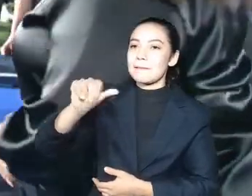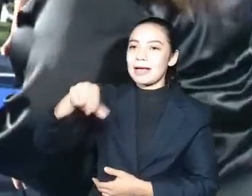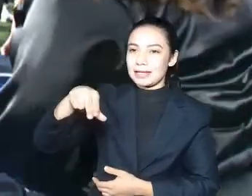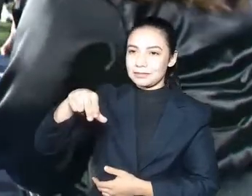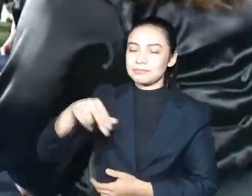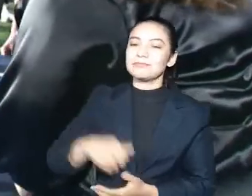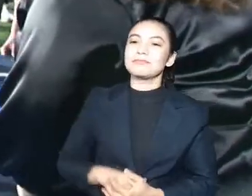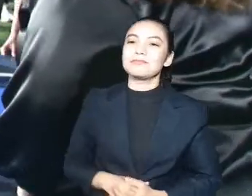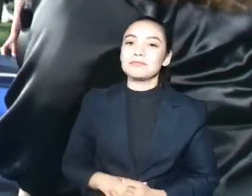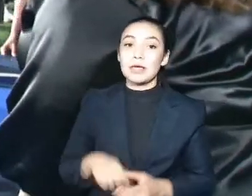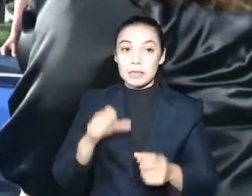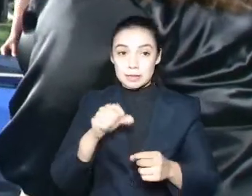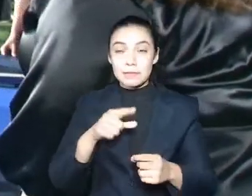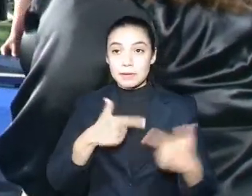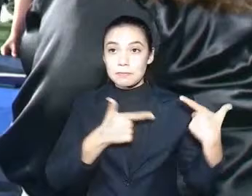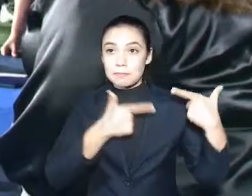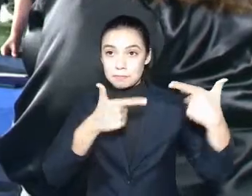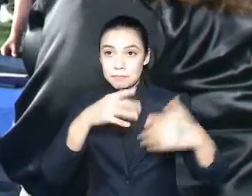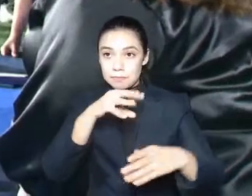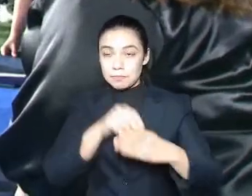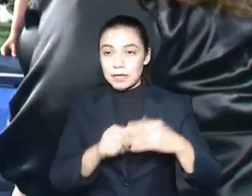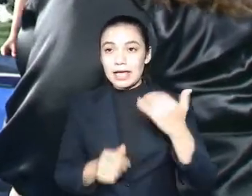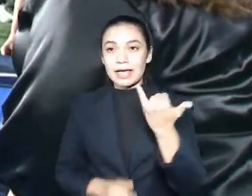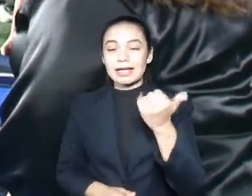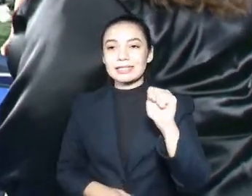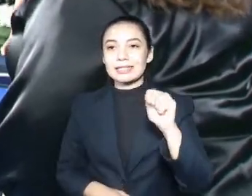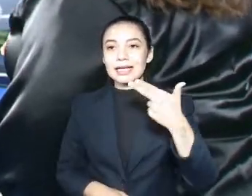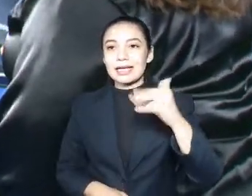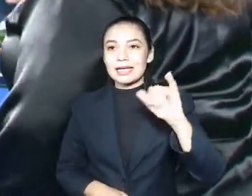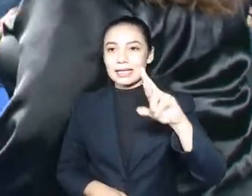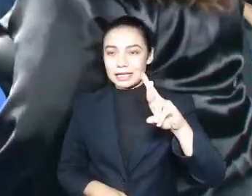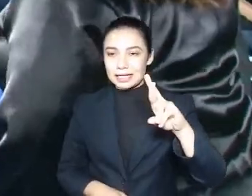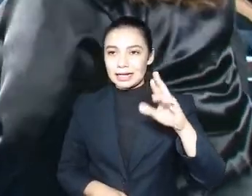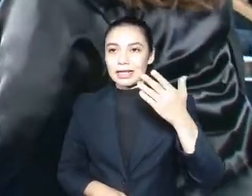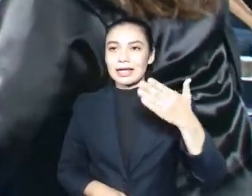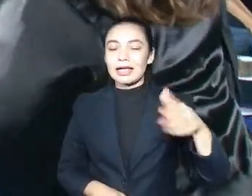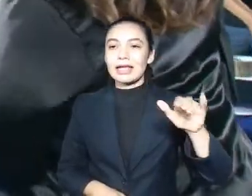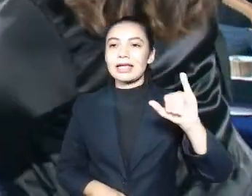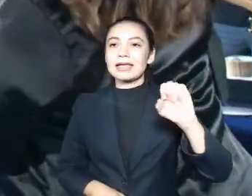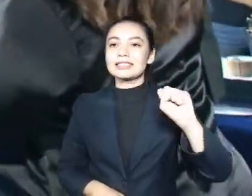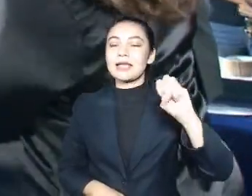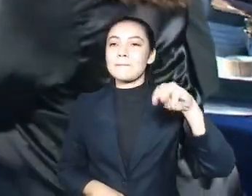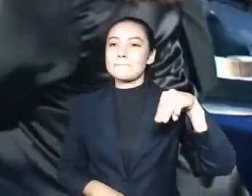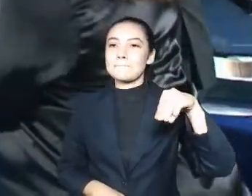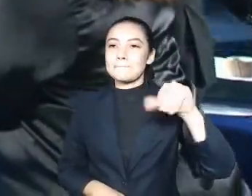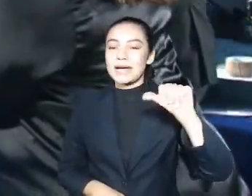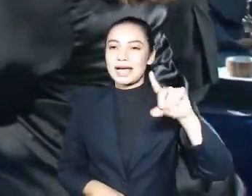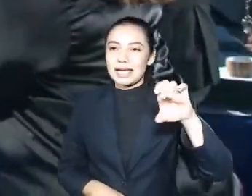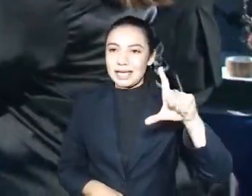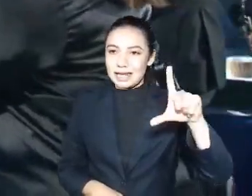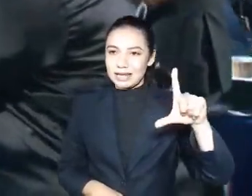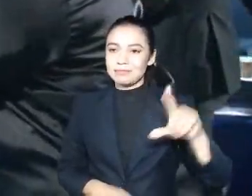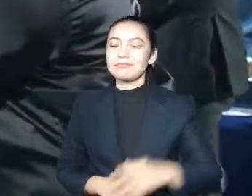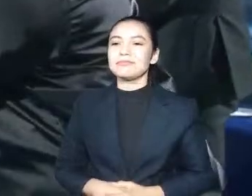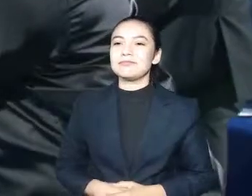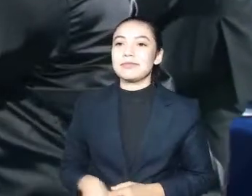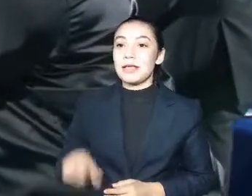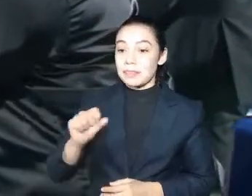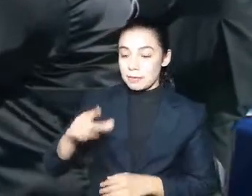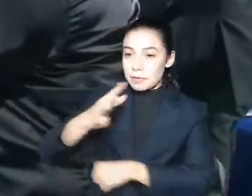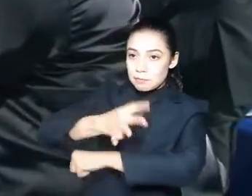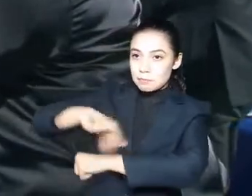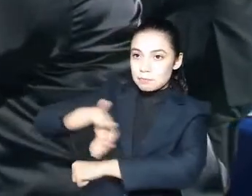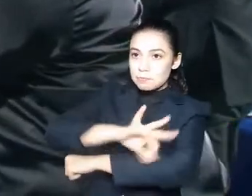Integrante también de esta generación es Jair Ismael Waseki Peterson. También del programa de arquitectura recibe